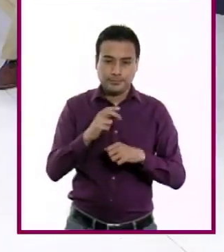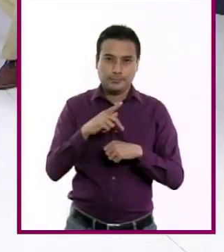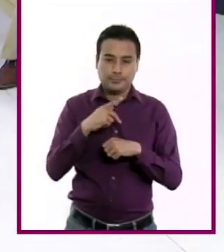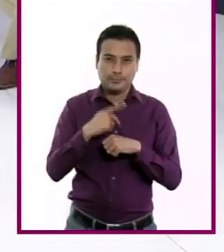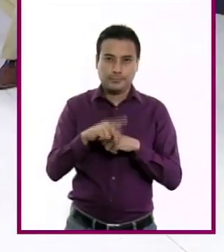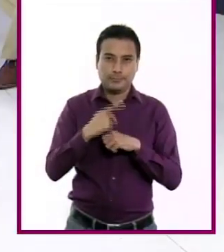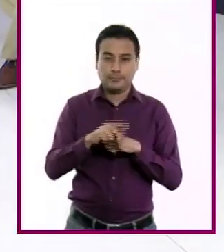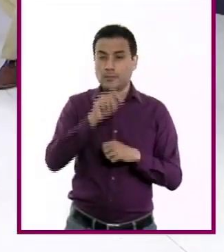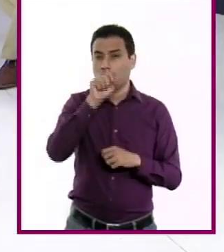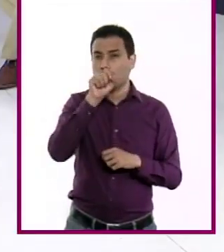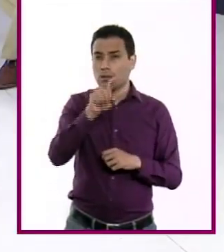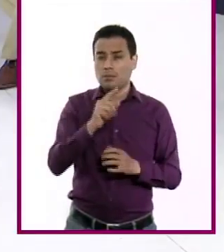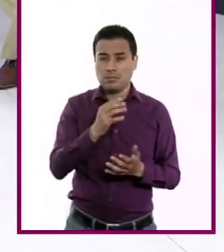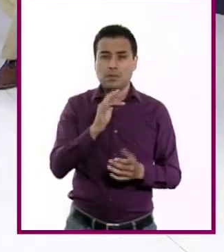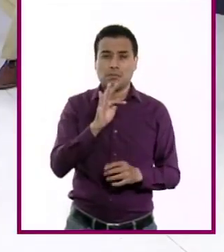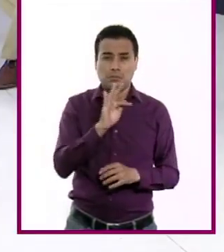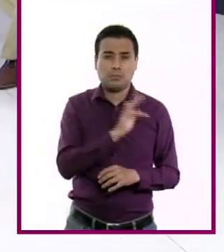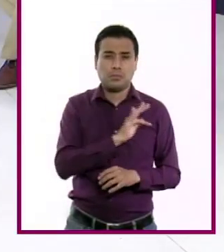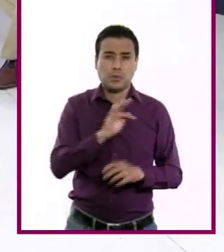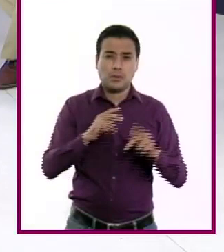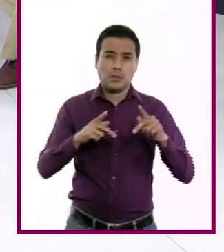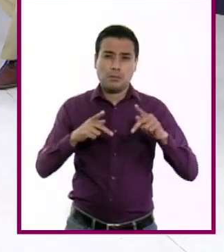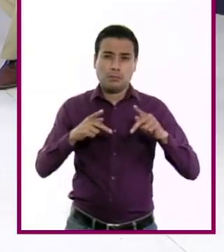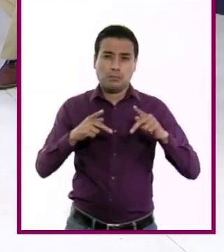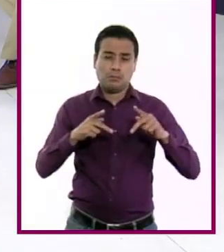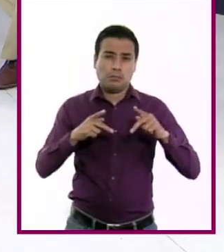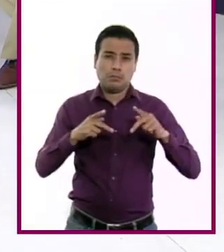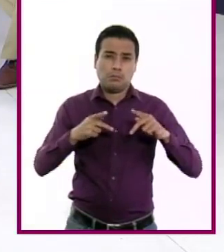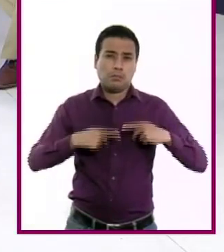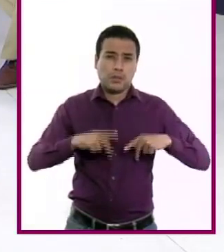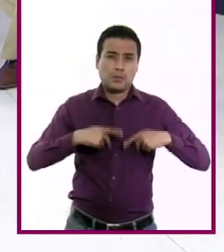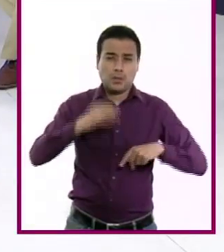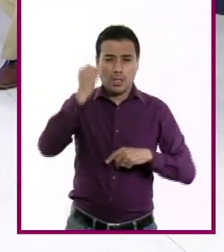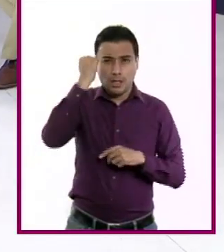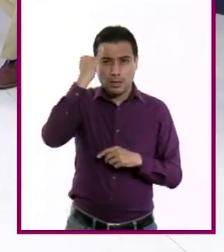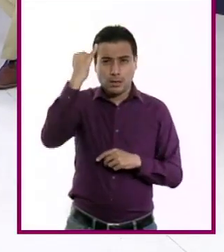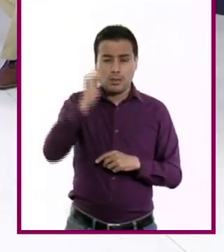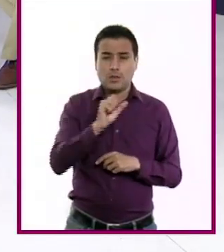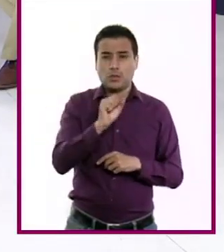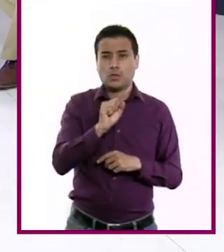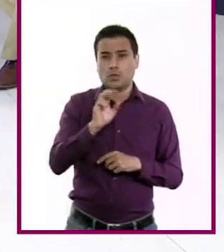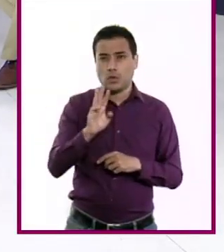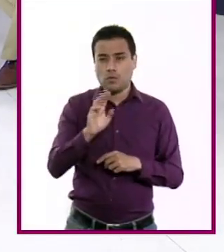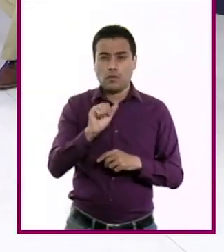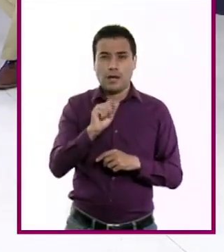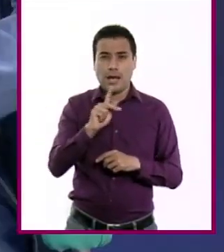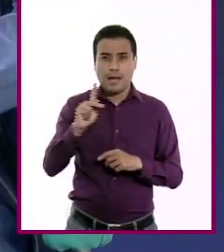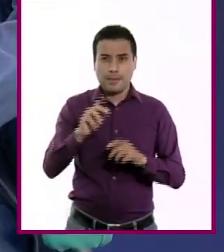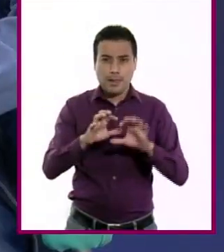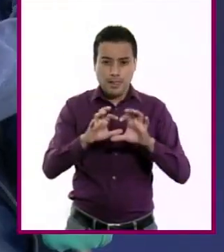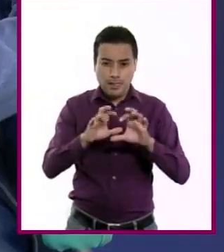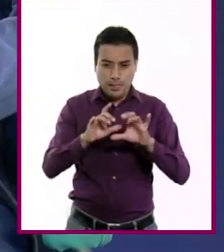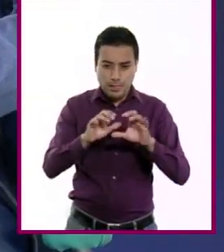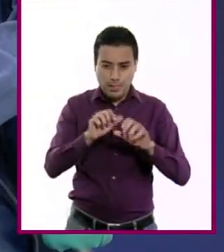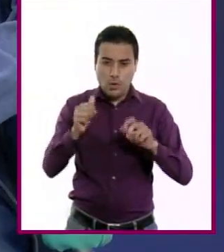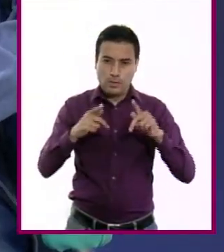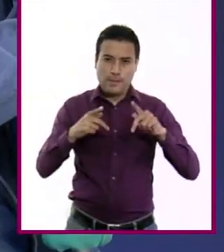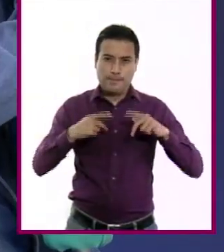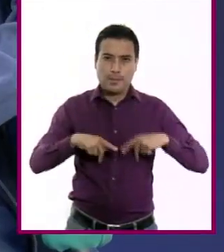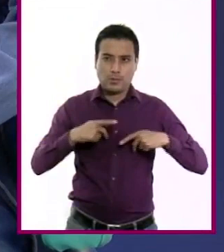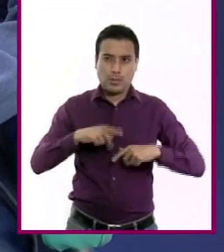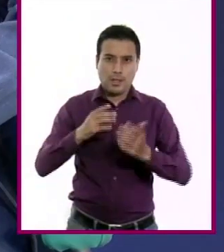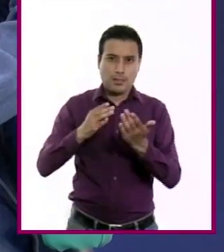hasta el punto donde la misma persona que desarrolla un software, una aplicación, da entrada a alguien más ajeno. Y lo hace de